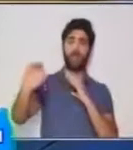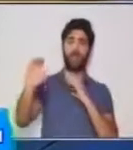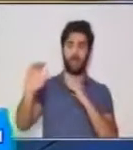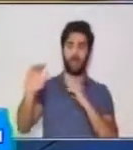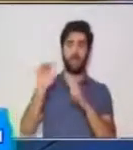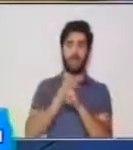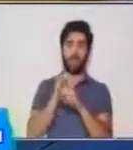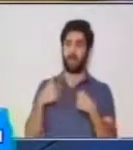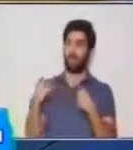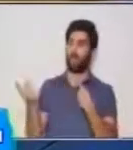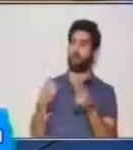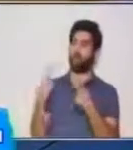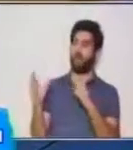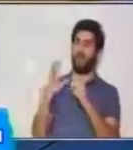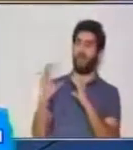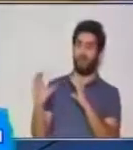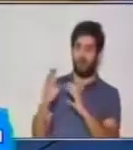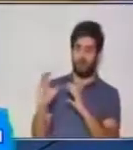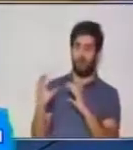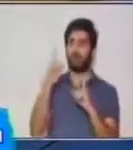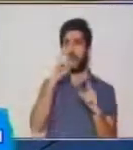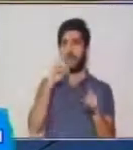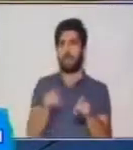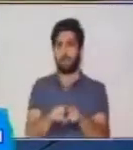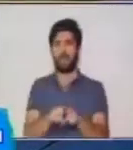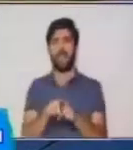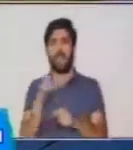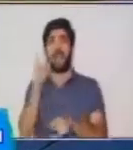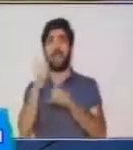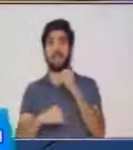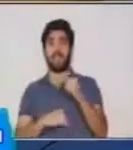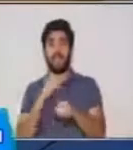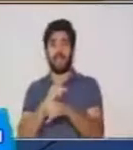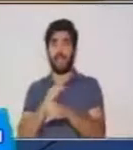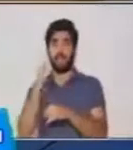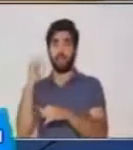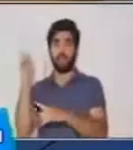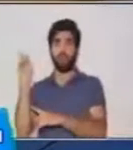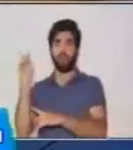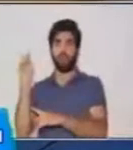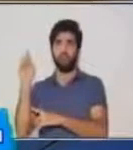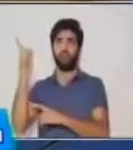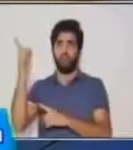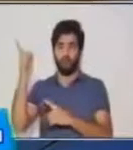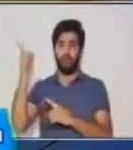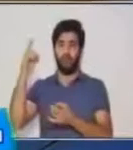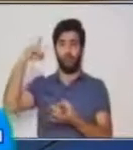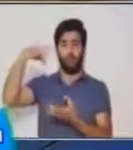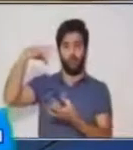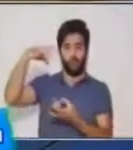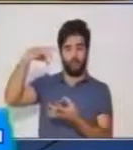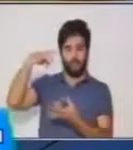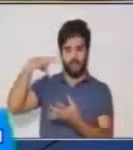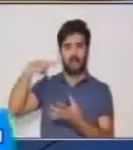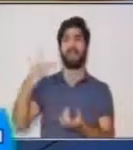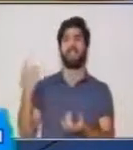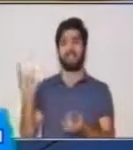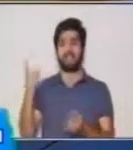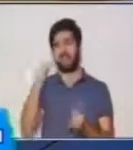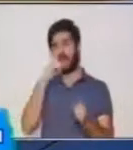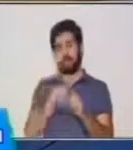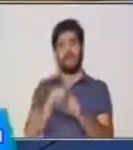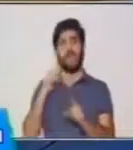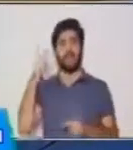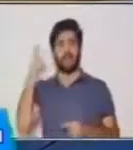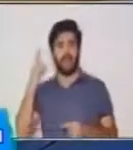tenemos una conversación. Tenemos también la señal de internet por donde puede pasar una conversación, principalmente en audio. Y tenemos la